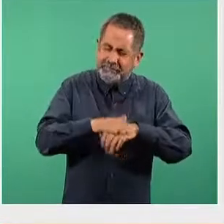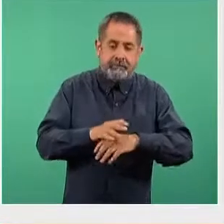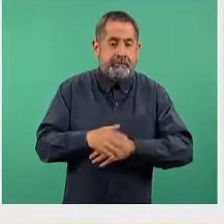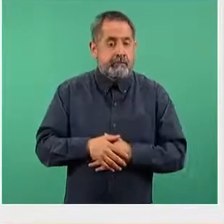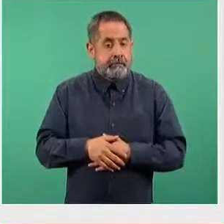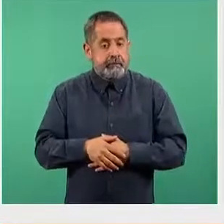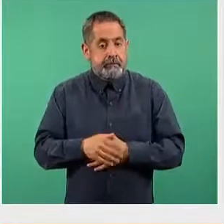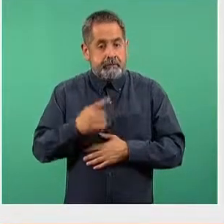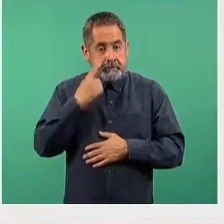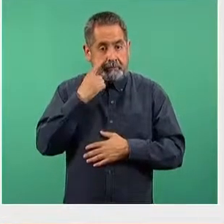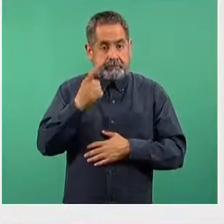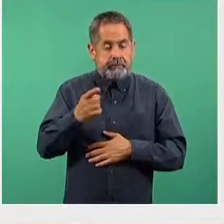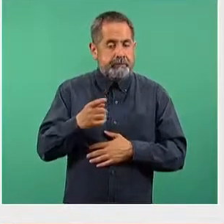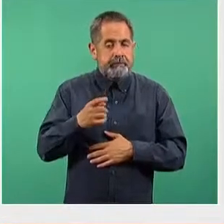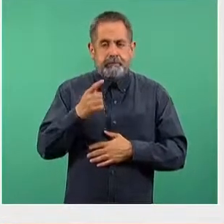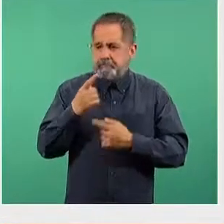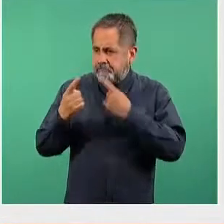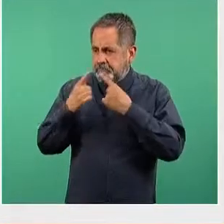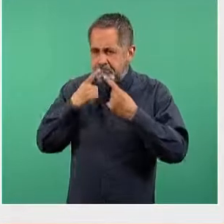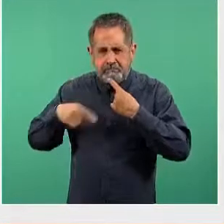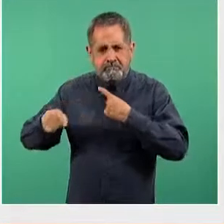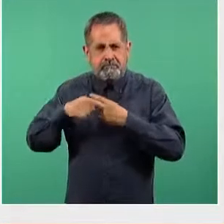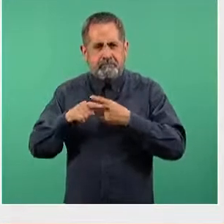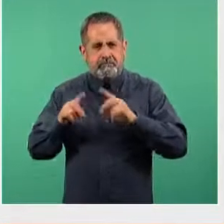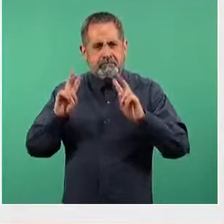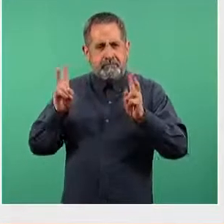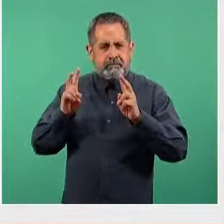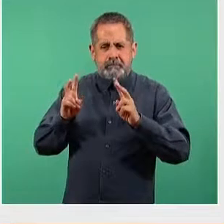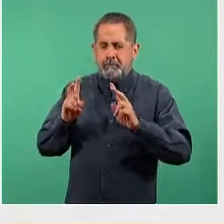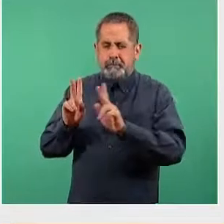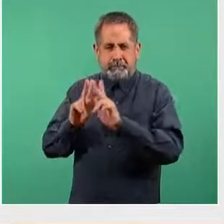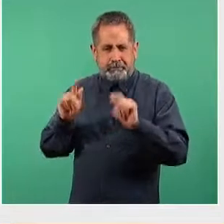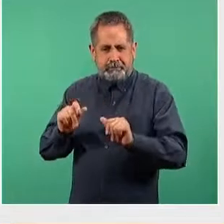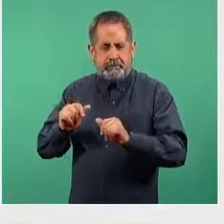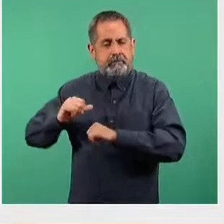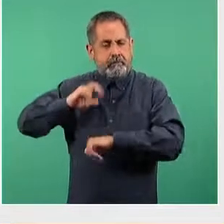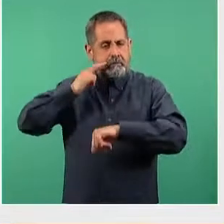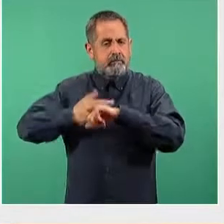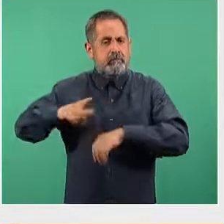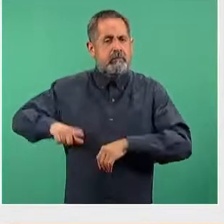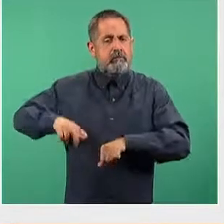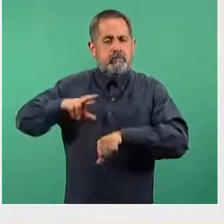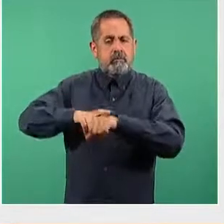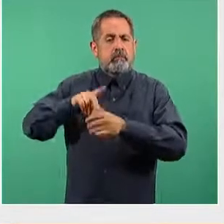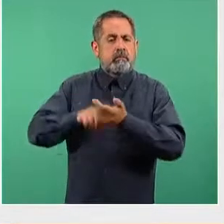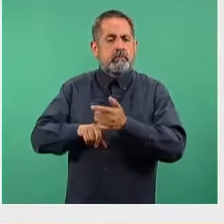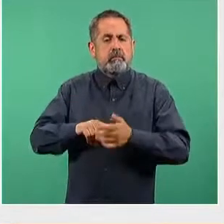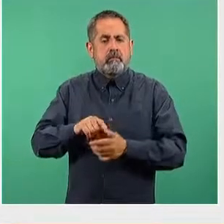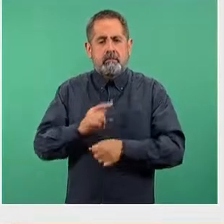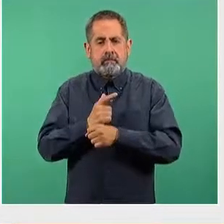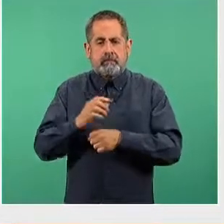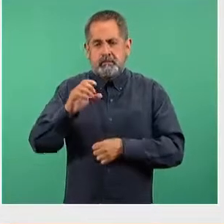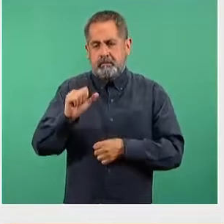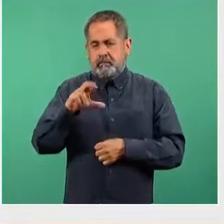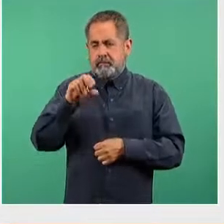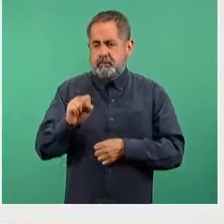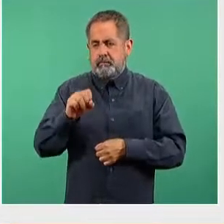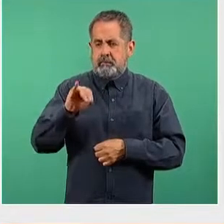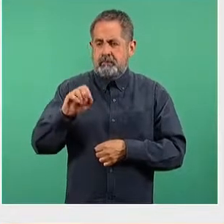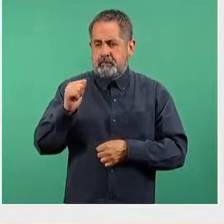Mesa por la Construcción de la Paz, presidida por nuestro gobernador, el licenciado Carlos Miguel